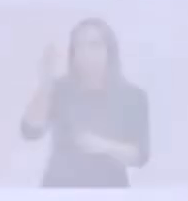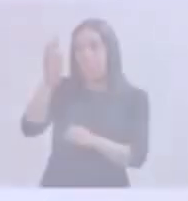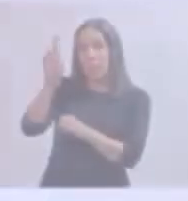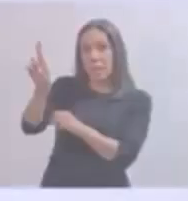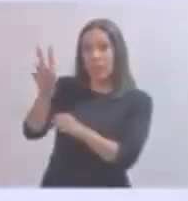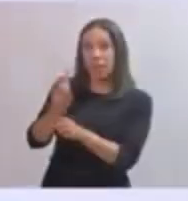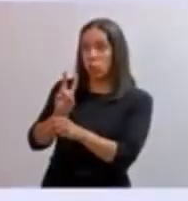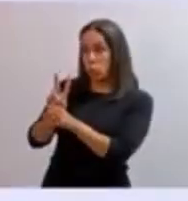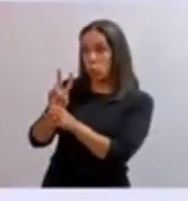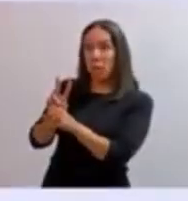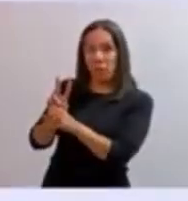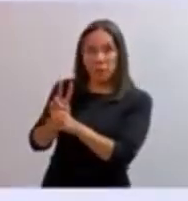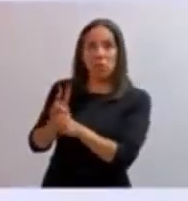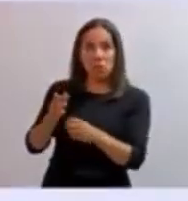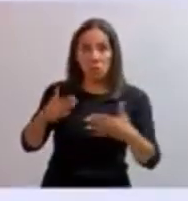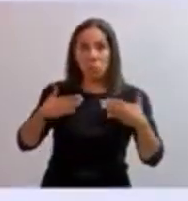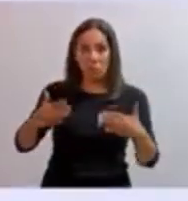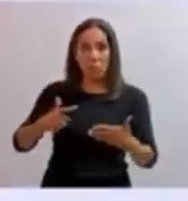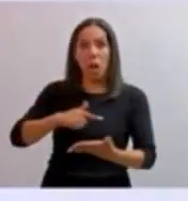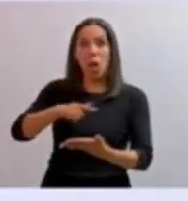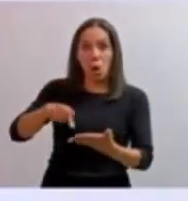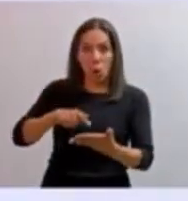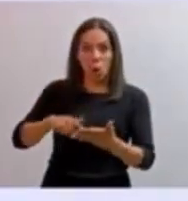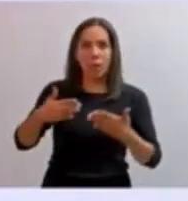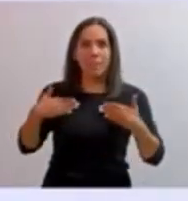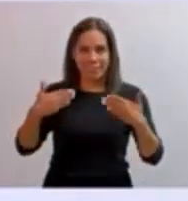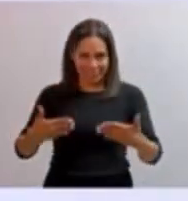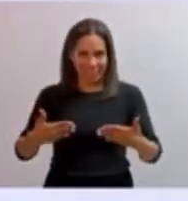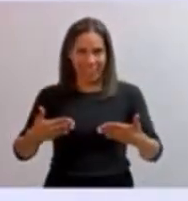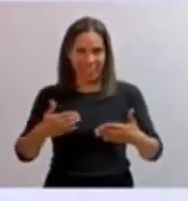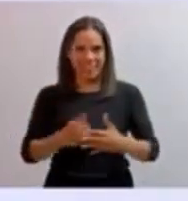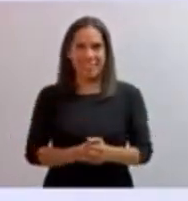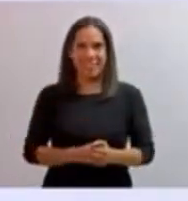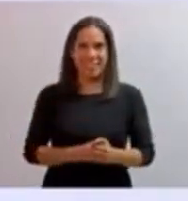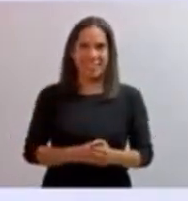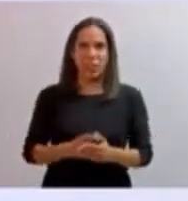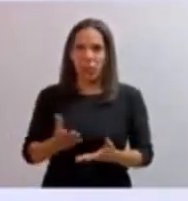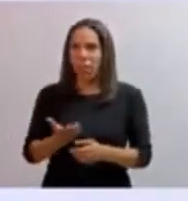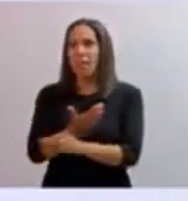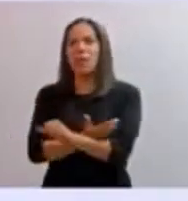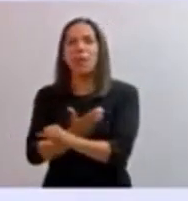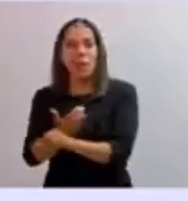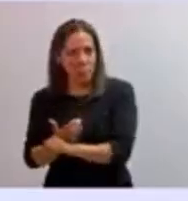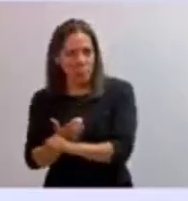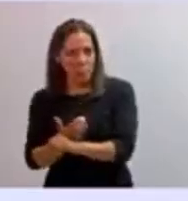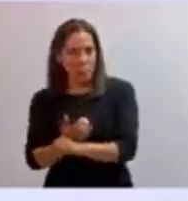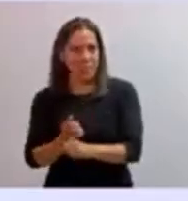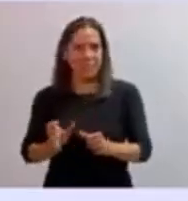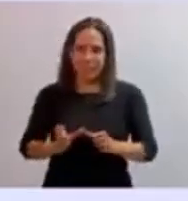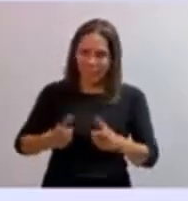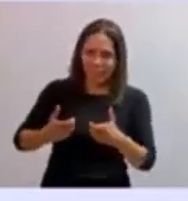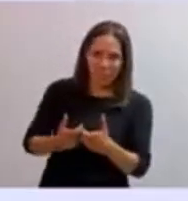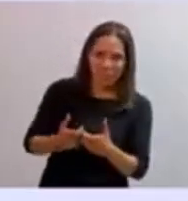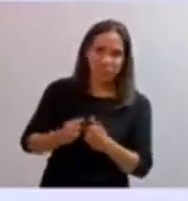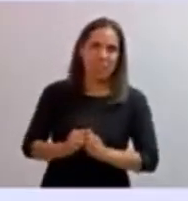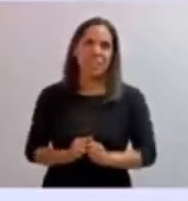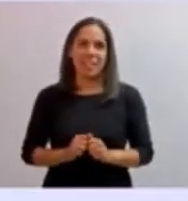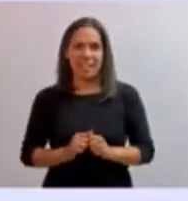para promover ambientes de confianza, de diálogo, que ayuden a orientar a sus colectivas en su labor.